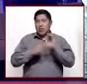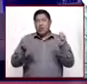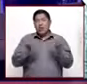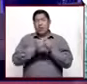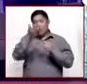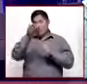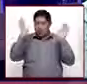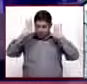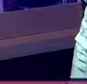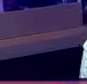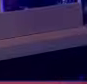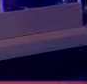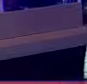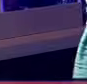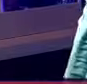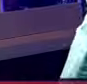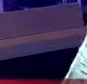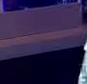en el día. Chao, chao.